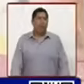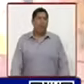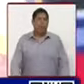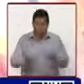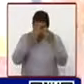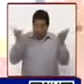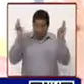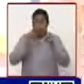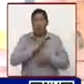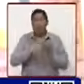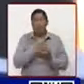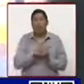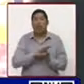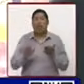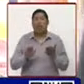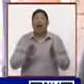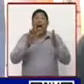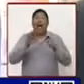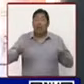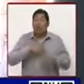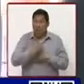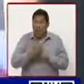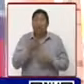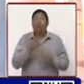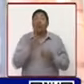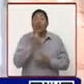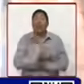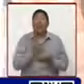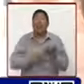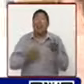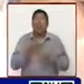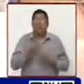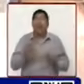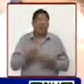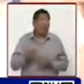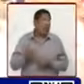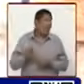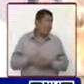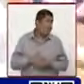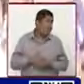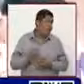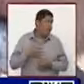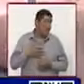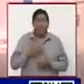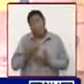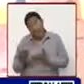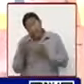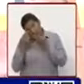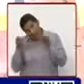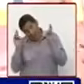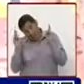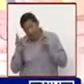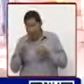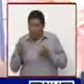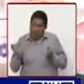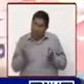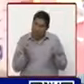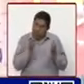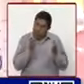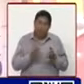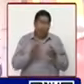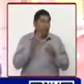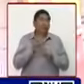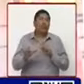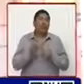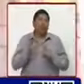¿Halloween o Todos Santos? Todos Santos. Todos Santos. ¿Y su hijita qué le gusta más? Y está más con el Halloween, pero tratamos de incursionar